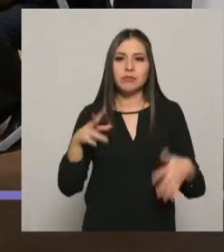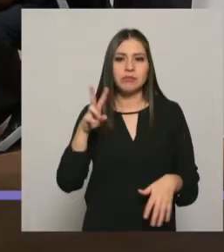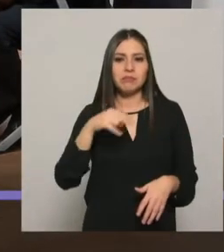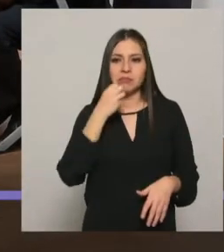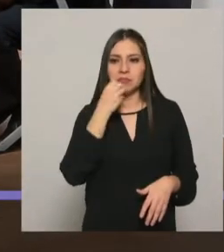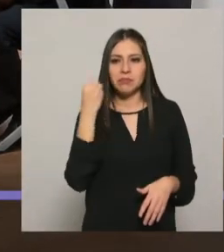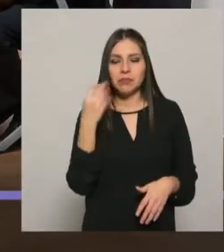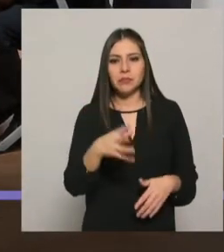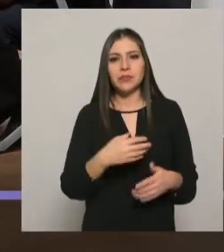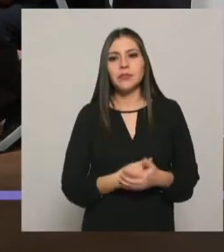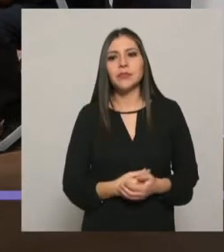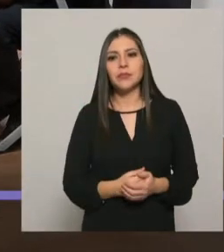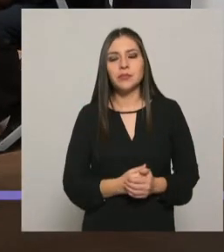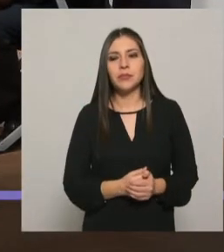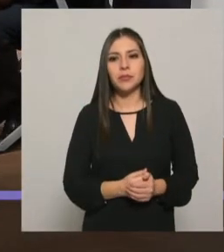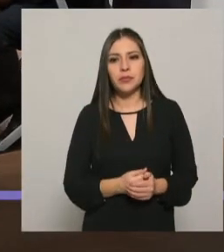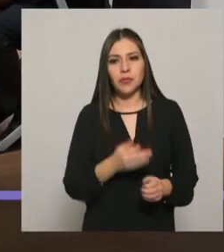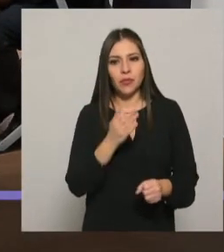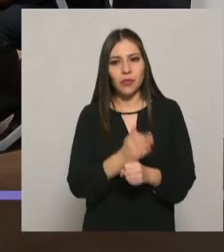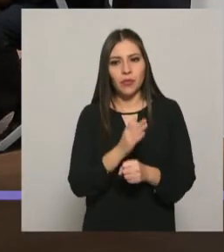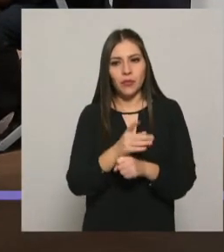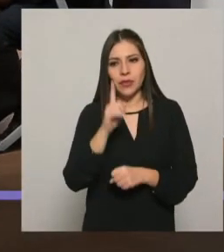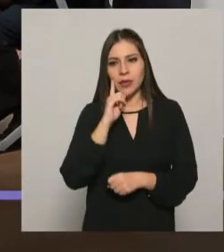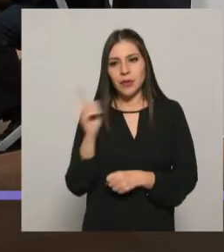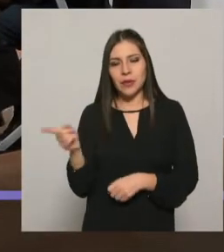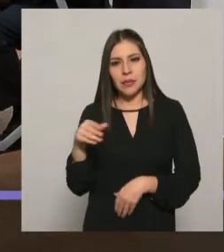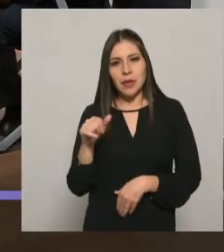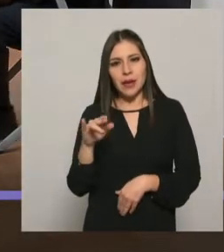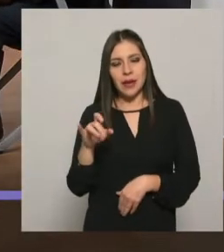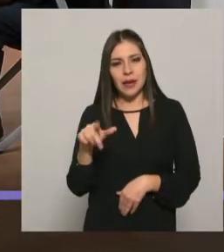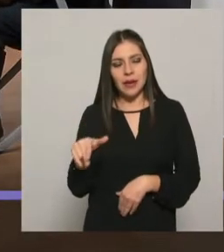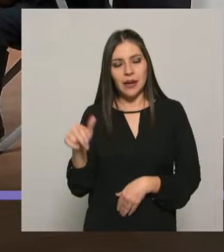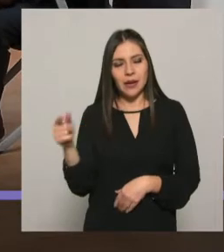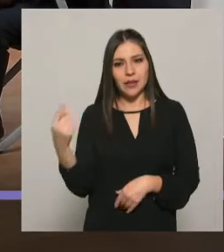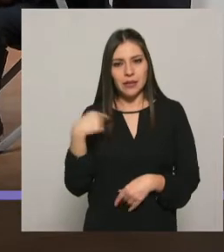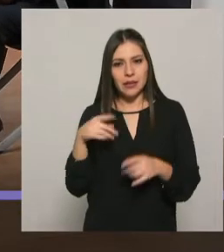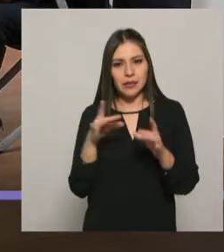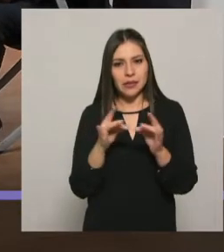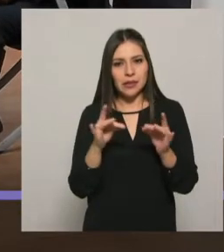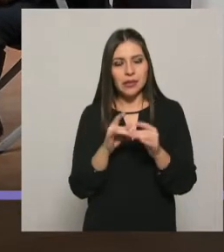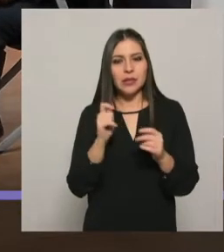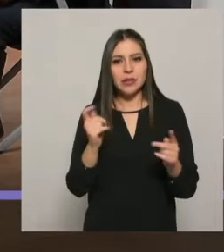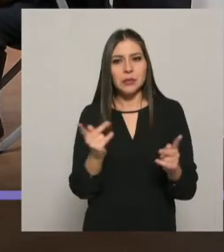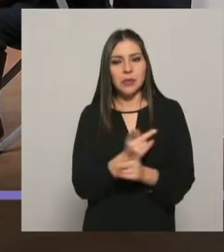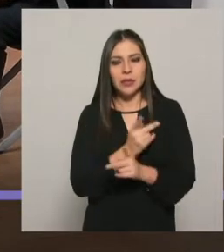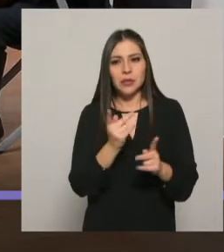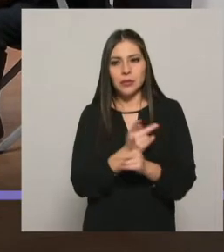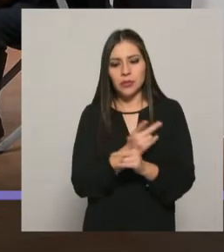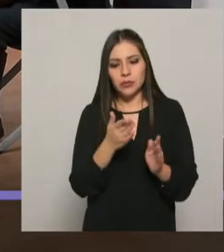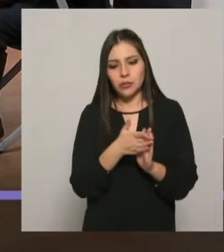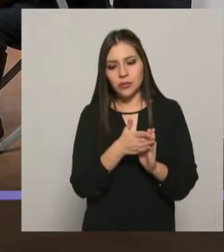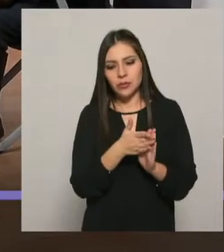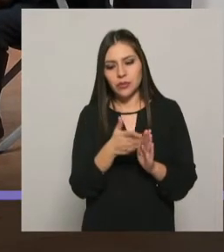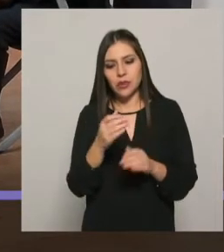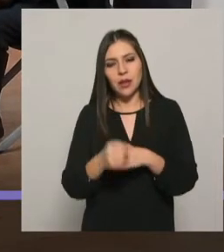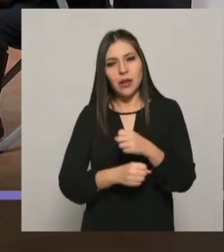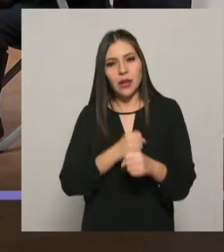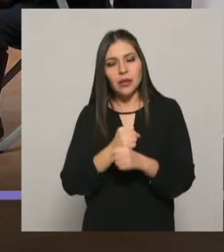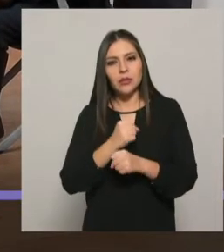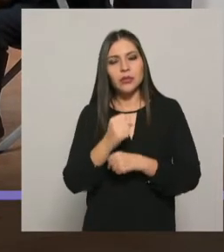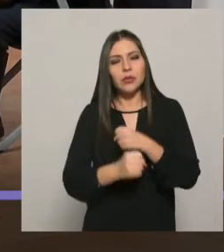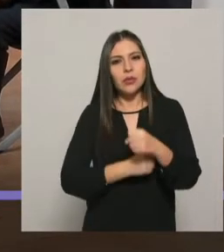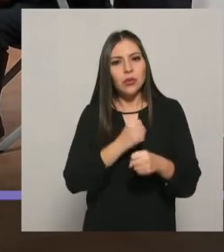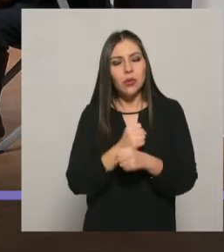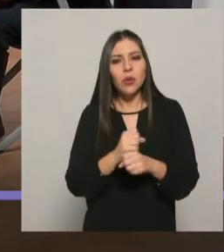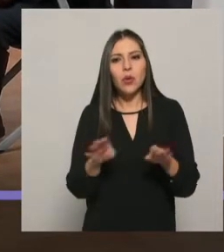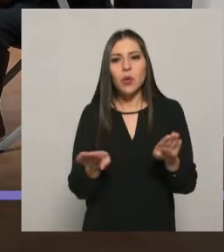Estamos escuchando esta versión de María Elena Solórzano acerca de lo que ha ocurrido a lo largo de los años, cómo se ha